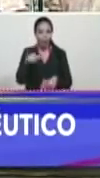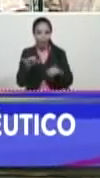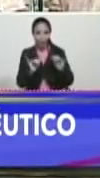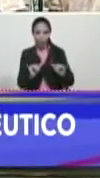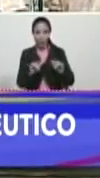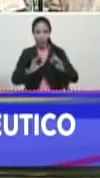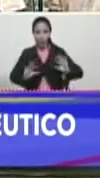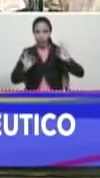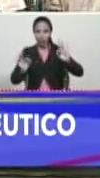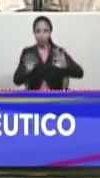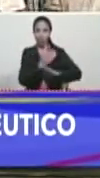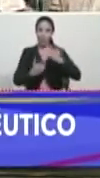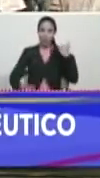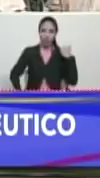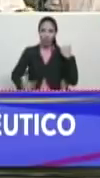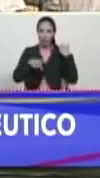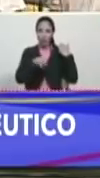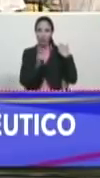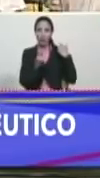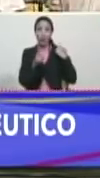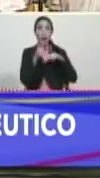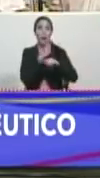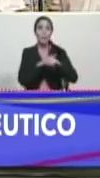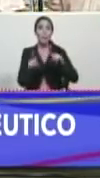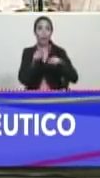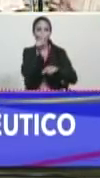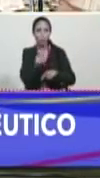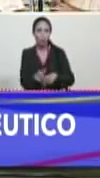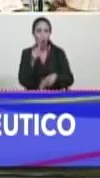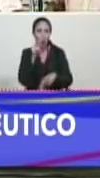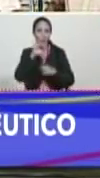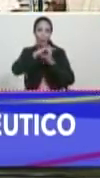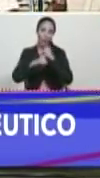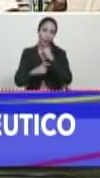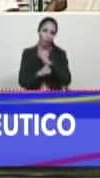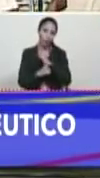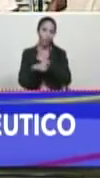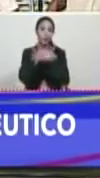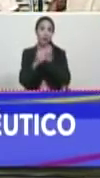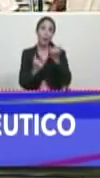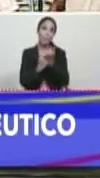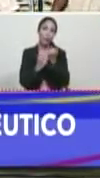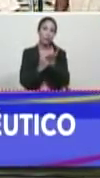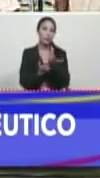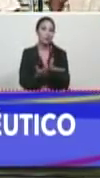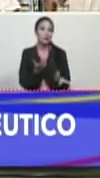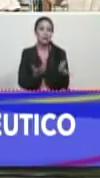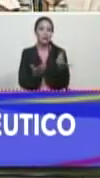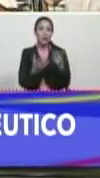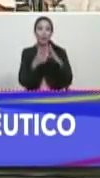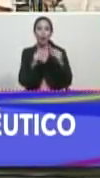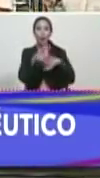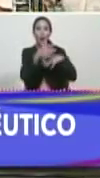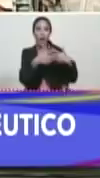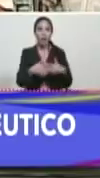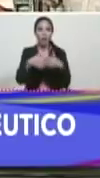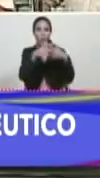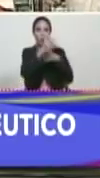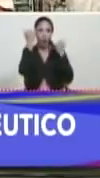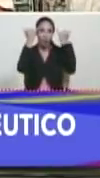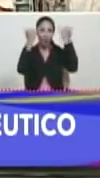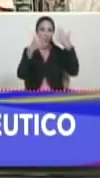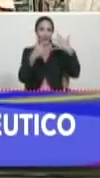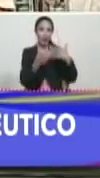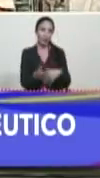El títere diabólico que apoya todas las acciones contra la economía, contra la sociedad.